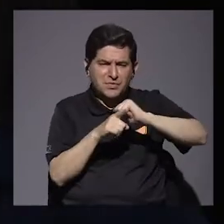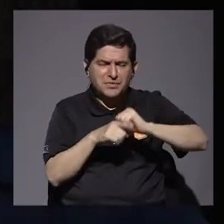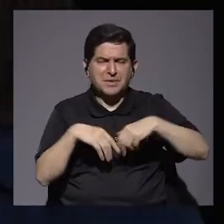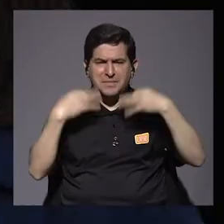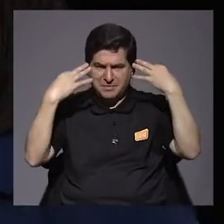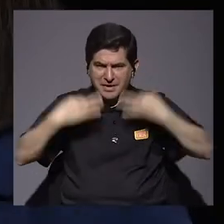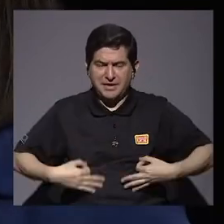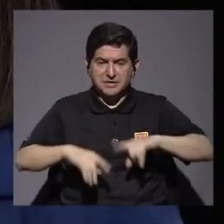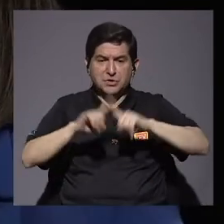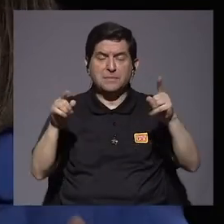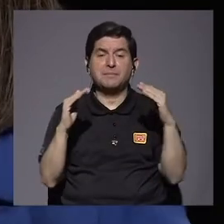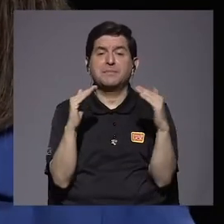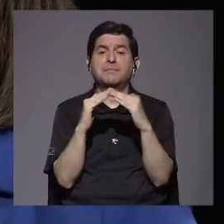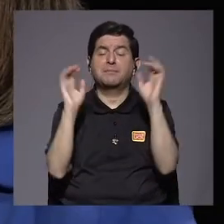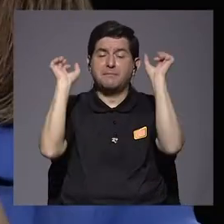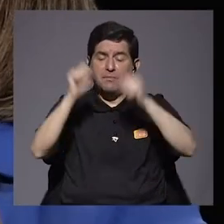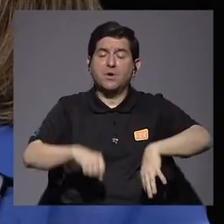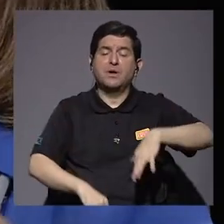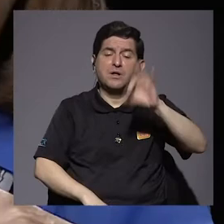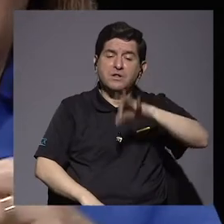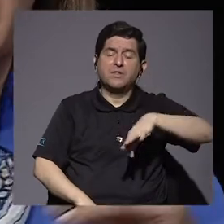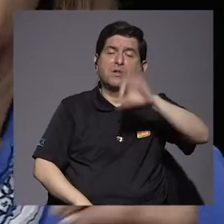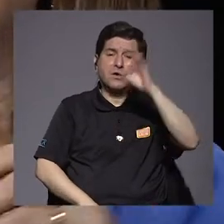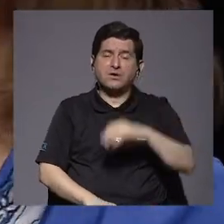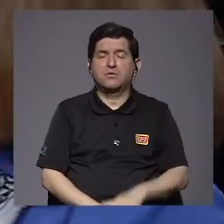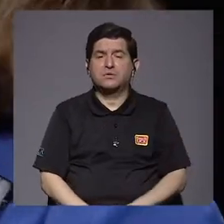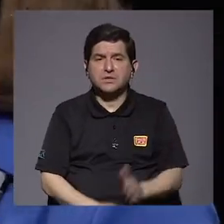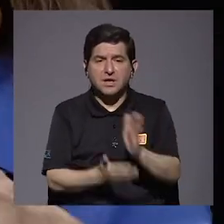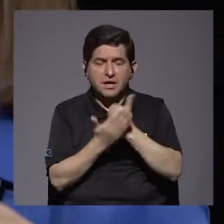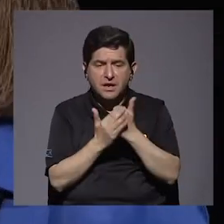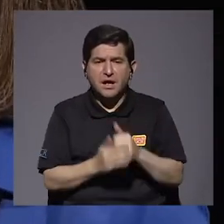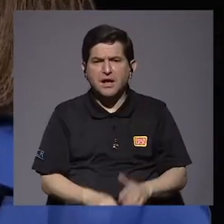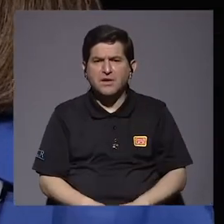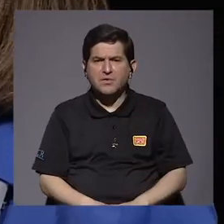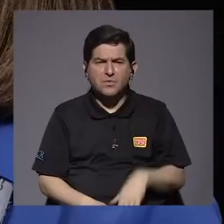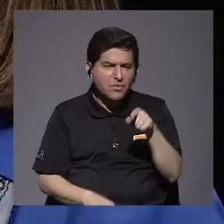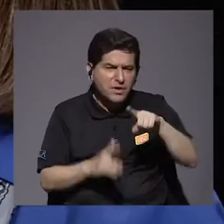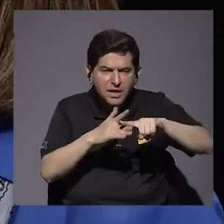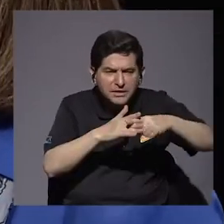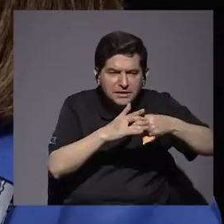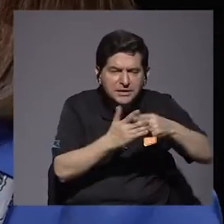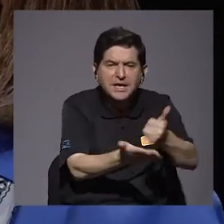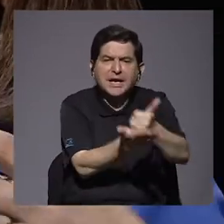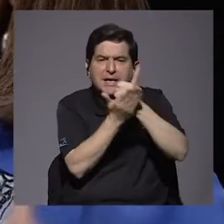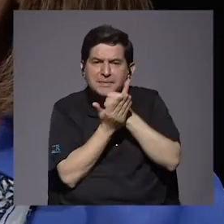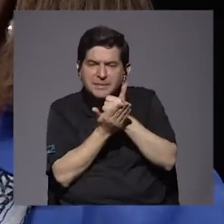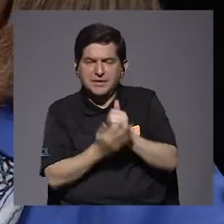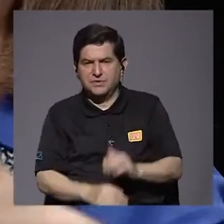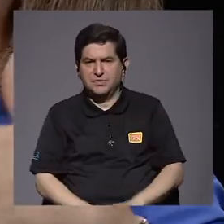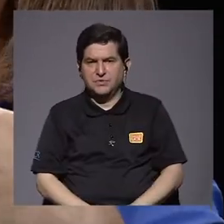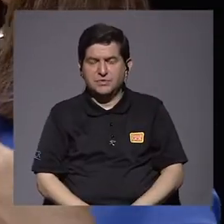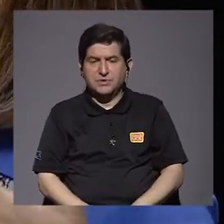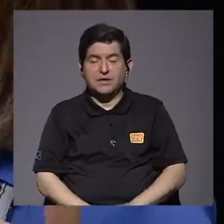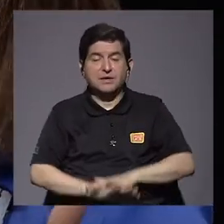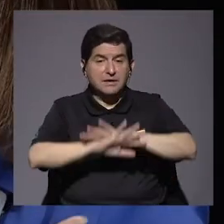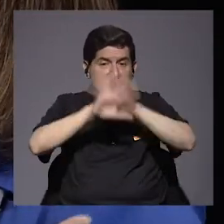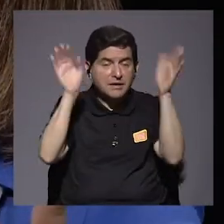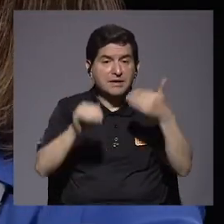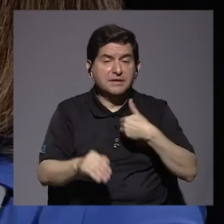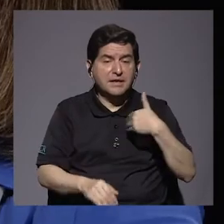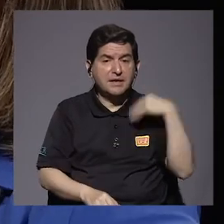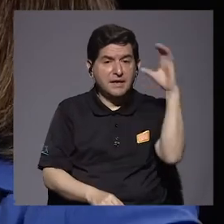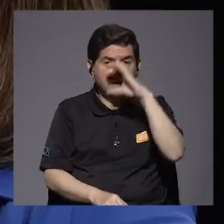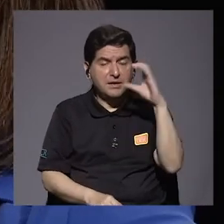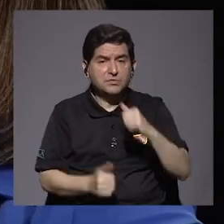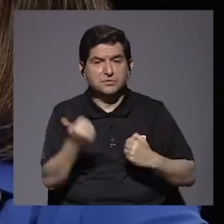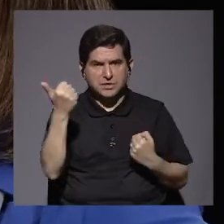físico, pero ciertamente en la casa puedo encontrar ciertos aditamentos que me ayuden, pero además claramente tengo